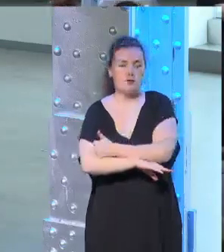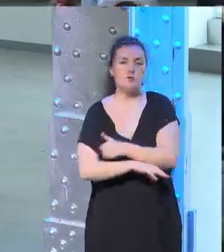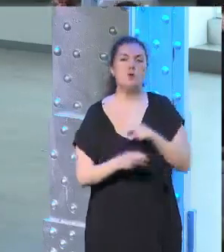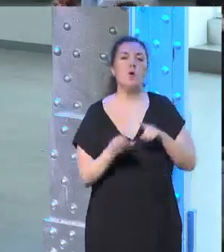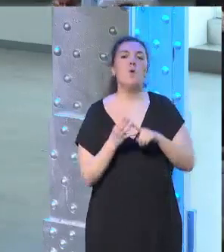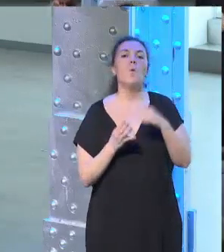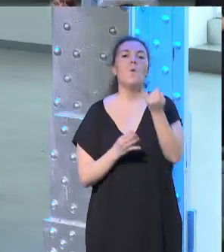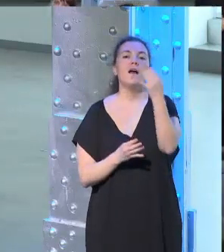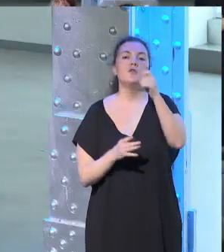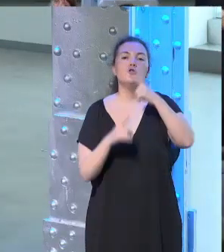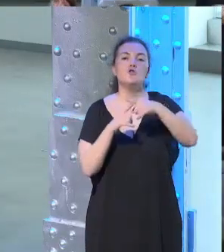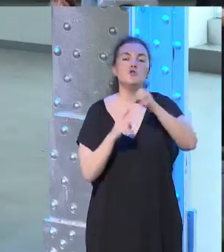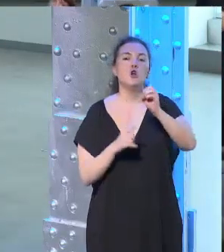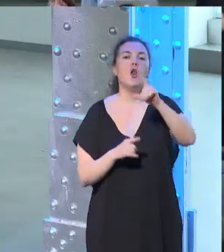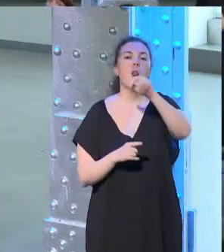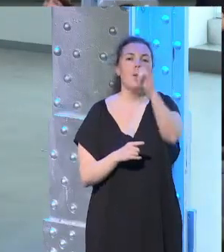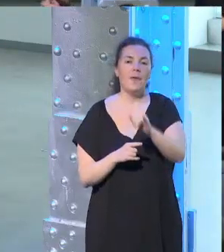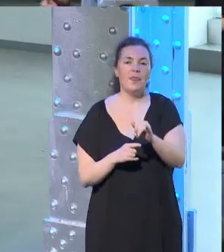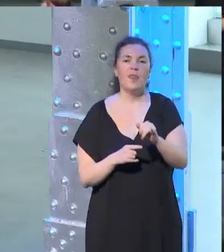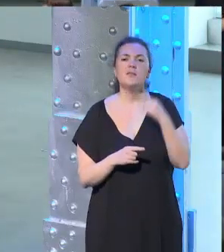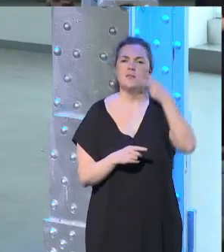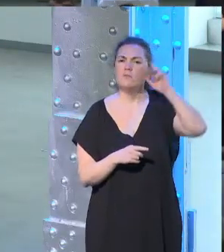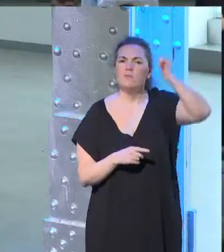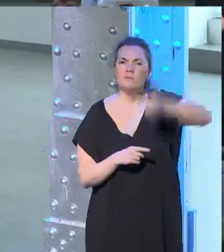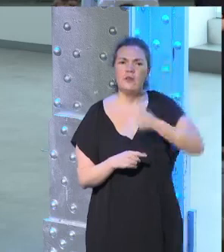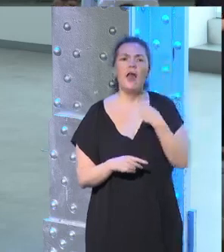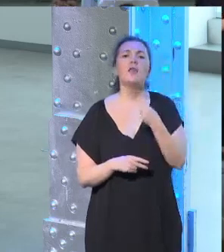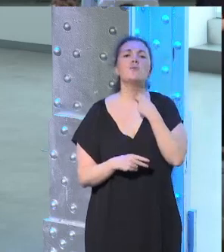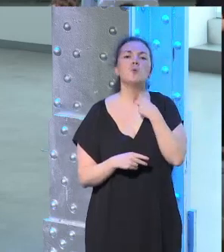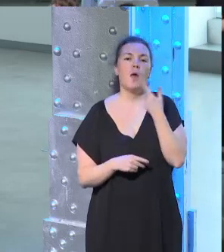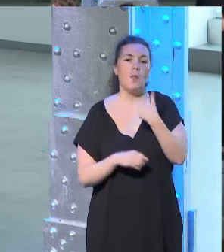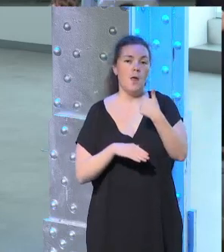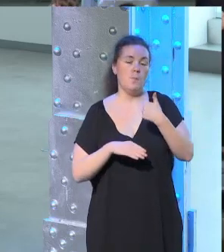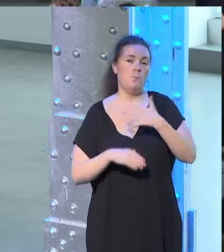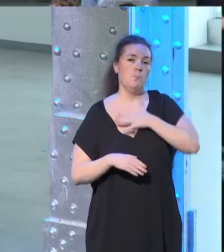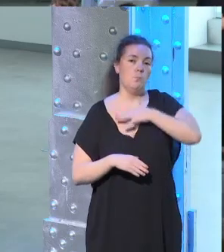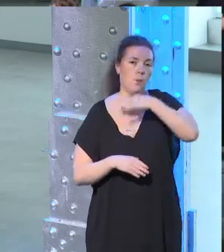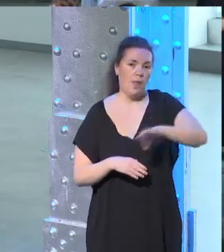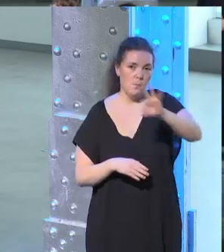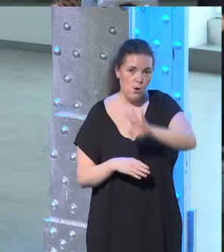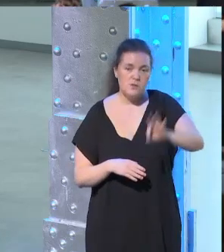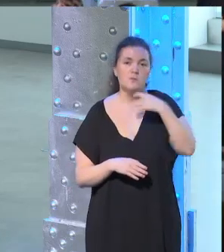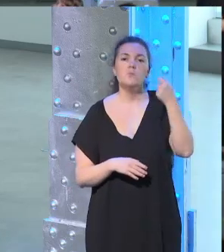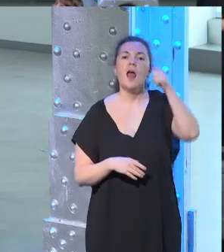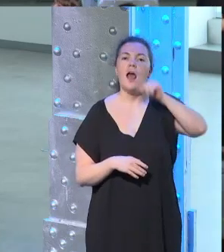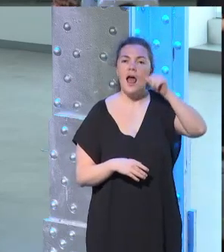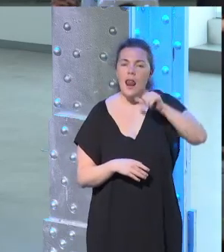Juancho López de Uralde, que es un veterano en esta cuestión, diputado de Podemos por Álava, entiendo, ¿no? Y